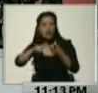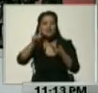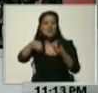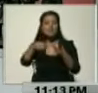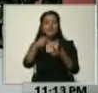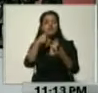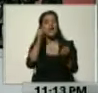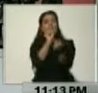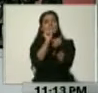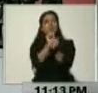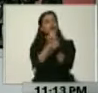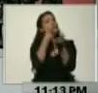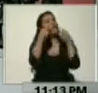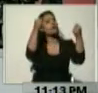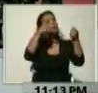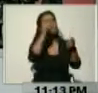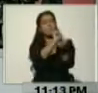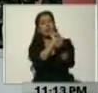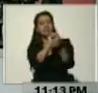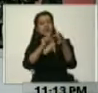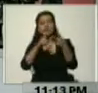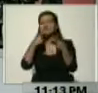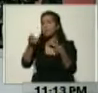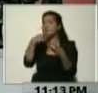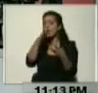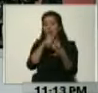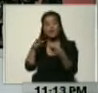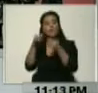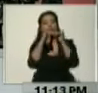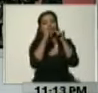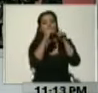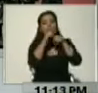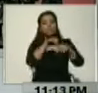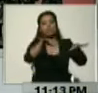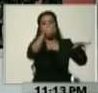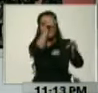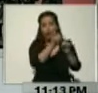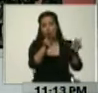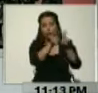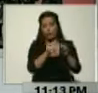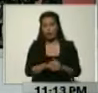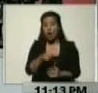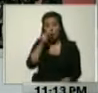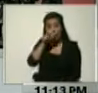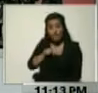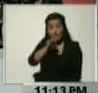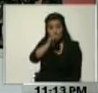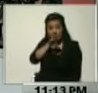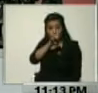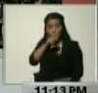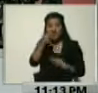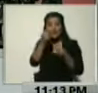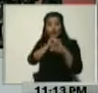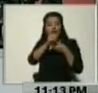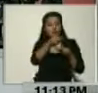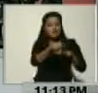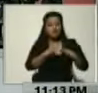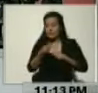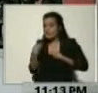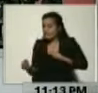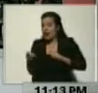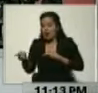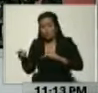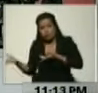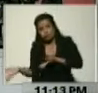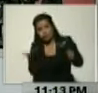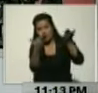la escasez de alimentos y medicina. Marcos Ponce es el encargado de distribuir los dólares y los pasajes cancelados por Luis Almagro, secretario general de la